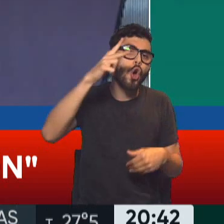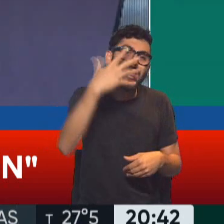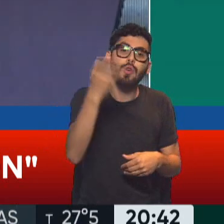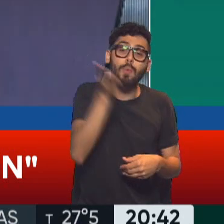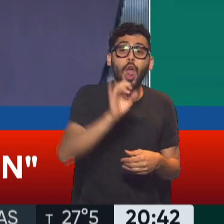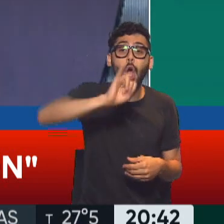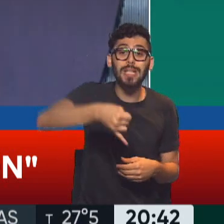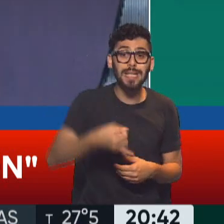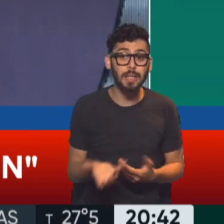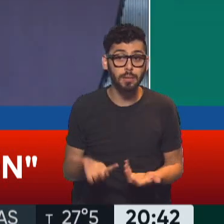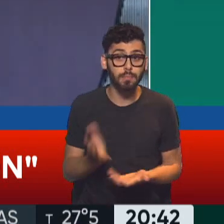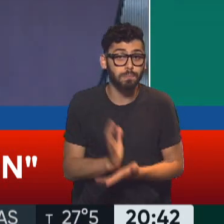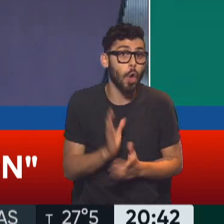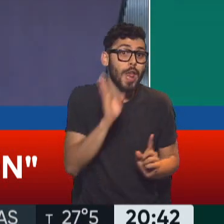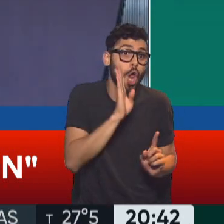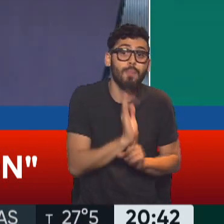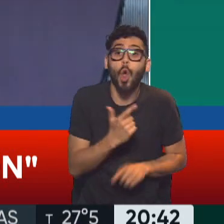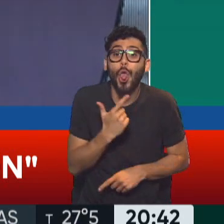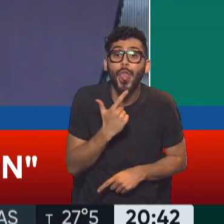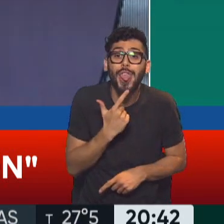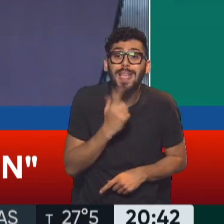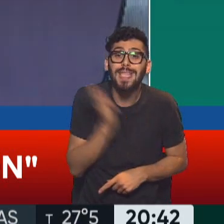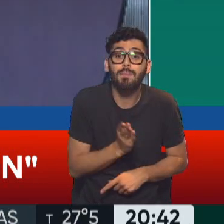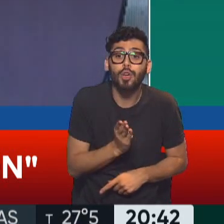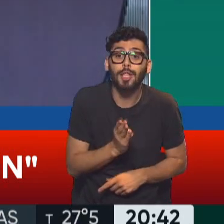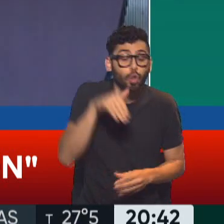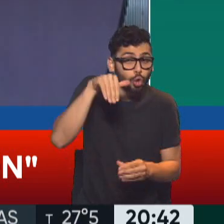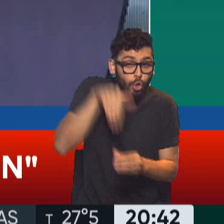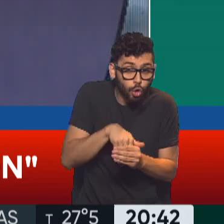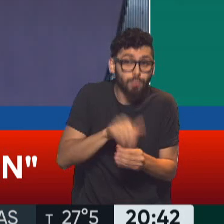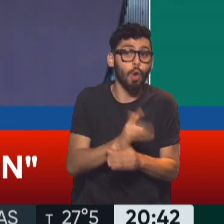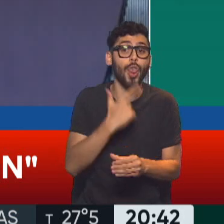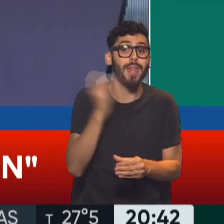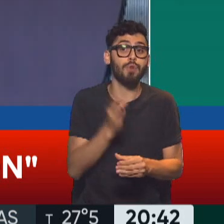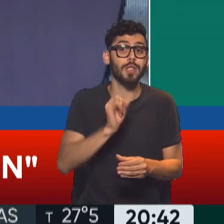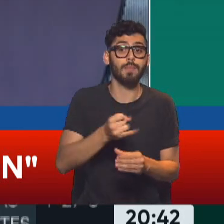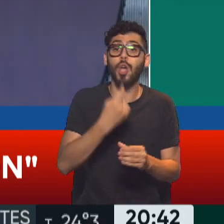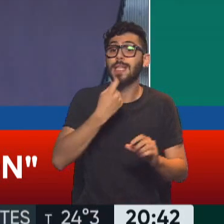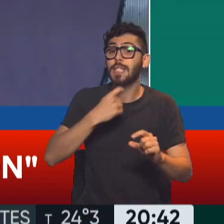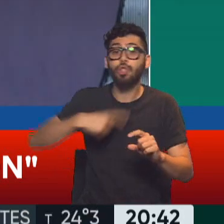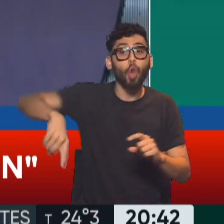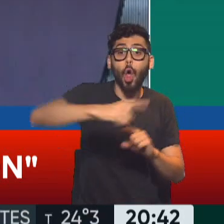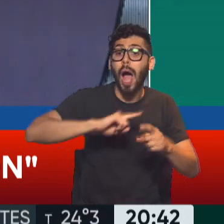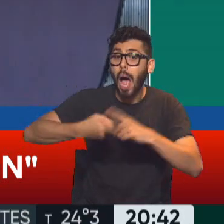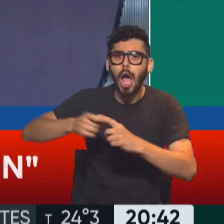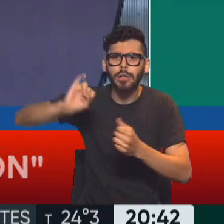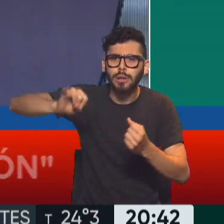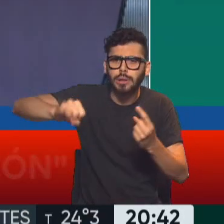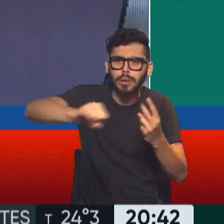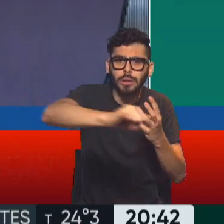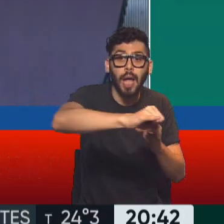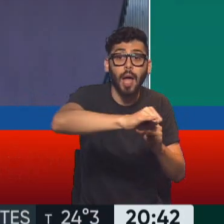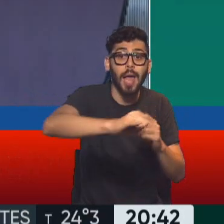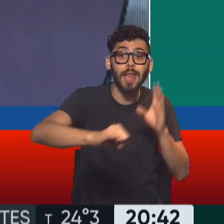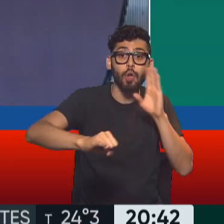Estados Unidos tiene 17% de los votos. Punto. O sea, aunque todos estén de acuerdo, Estados Unidos dice no y no listo, se terminó. Por